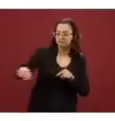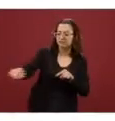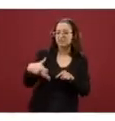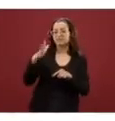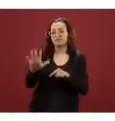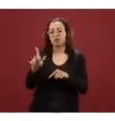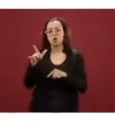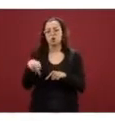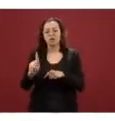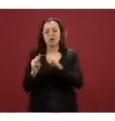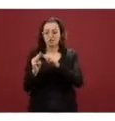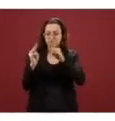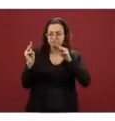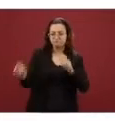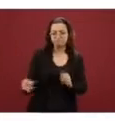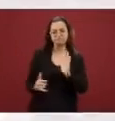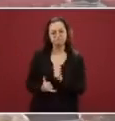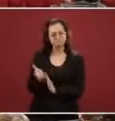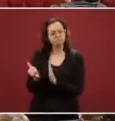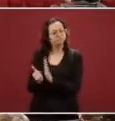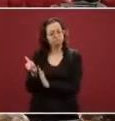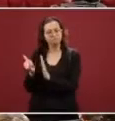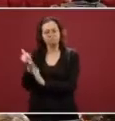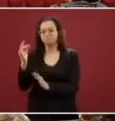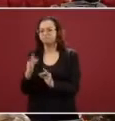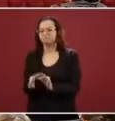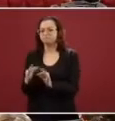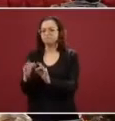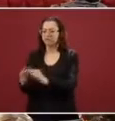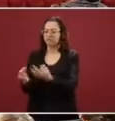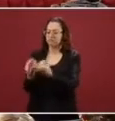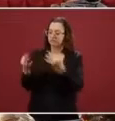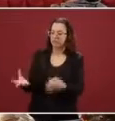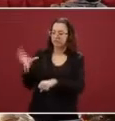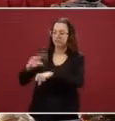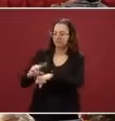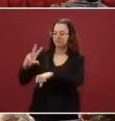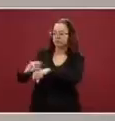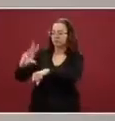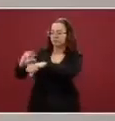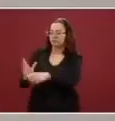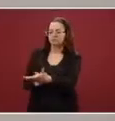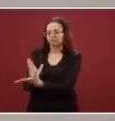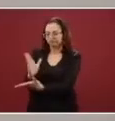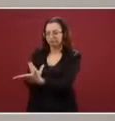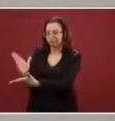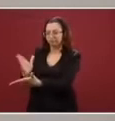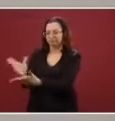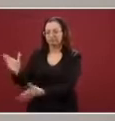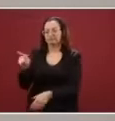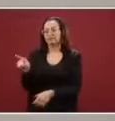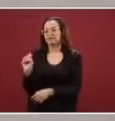5 kilómetros que va avanzando conforme se van liberando los terrenos que la Secretaría de Desarrollo Agrario, Territorial y Urbano